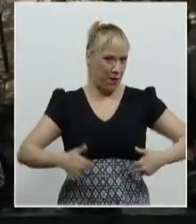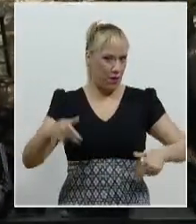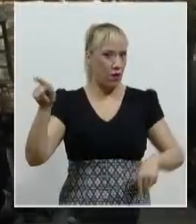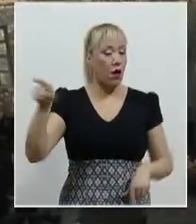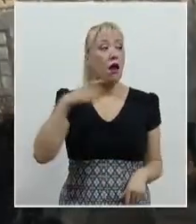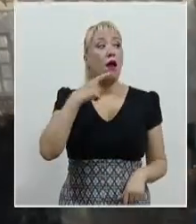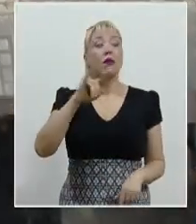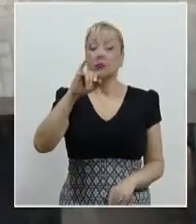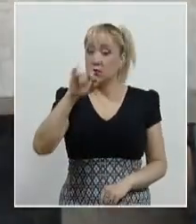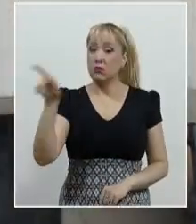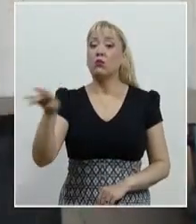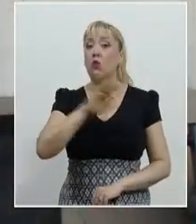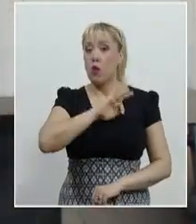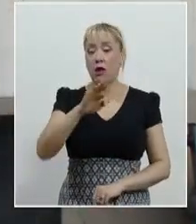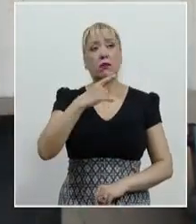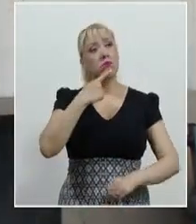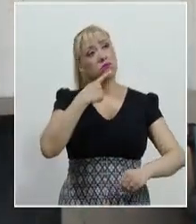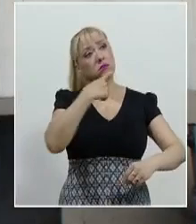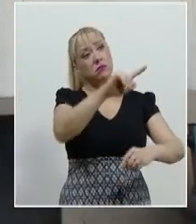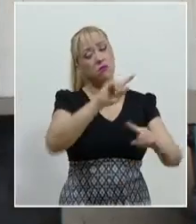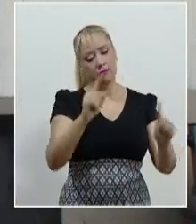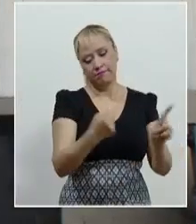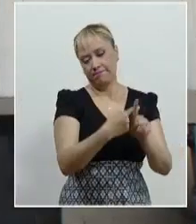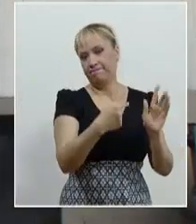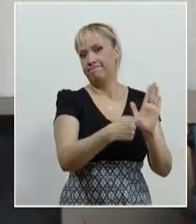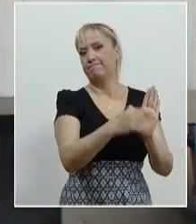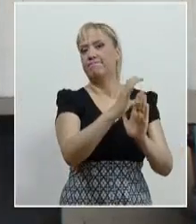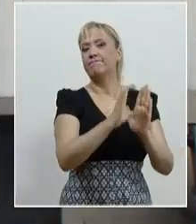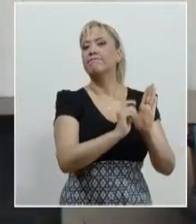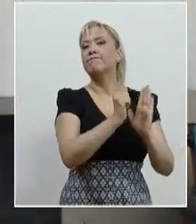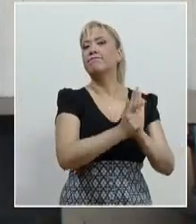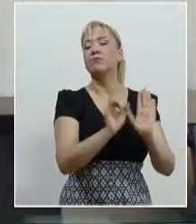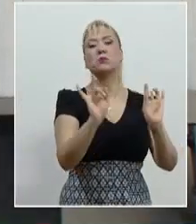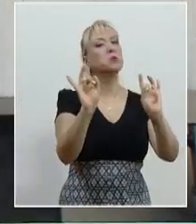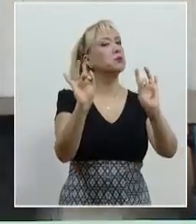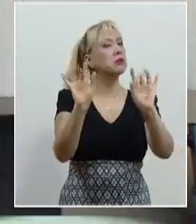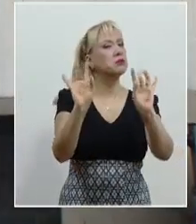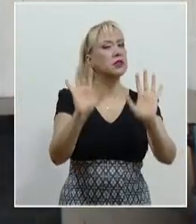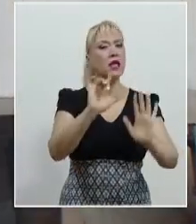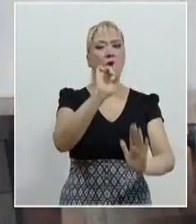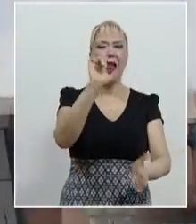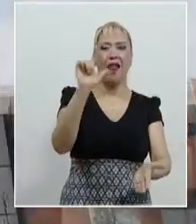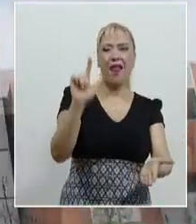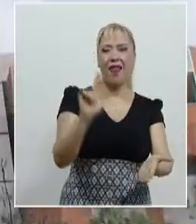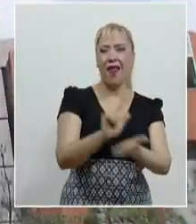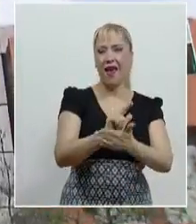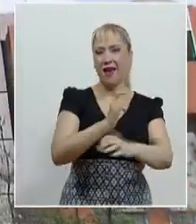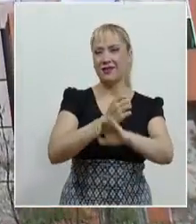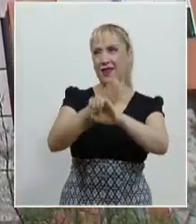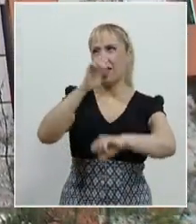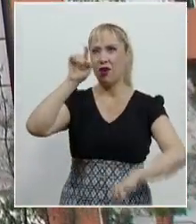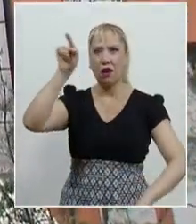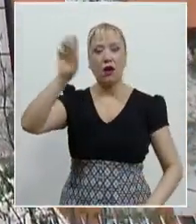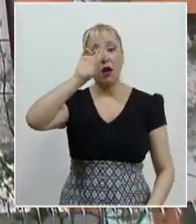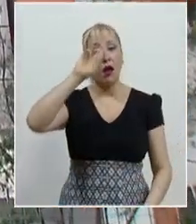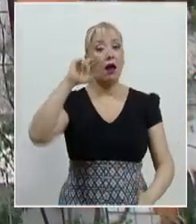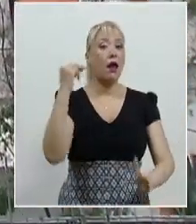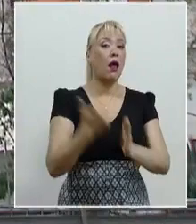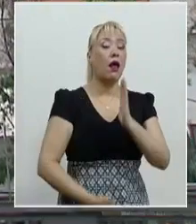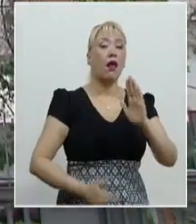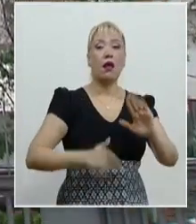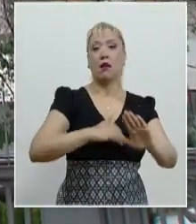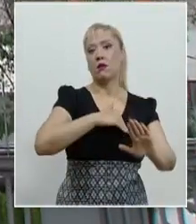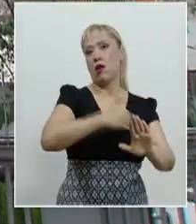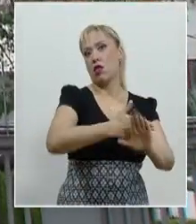legitimación para promover una acción de inconstitucionalidad cuando se considere que una ley de carácter estatal viola derechos humanos.